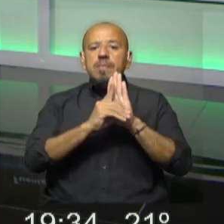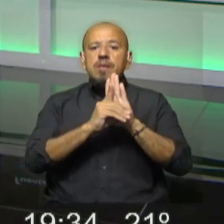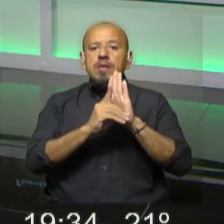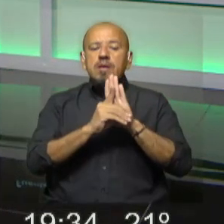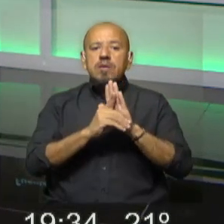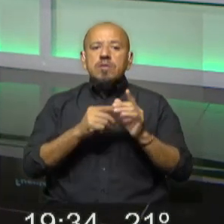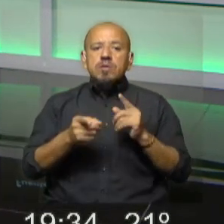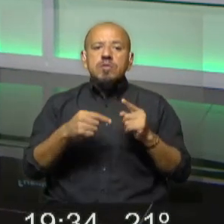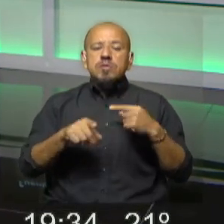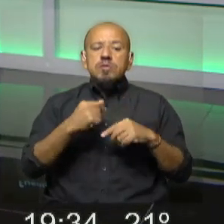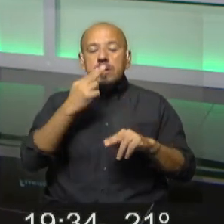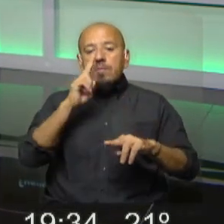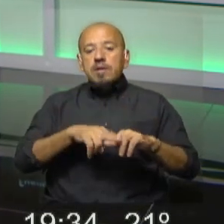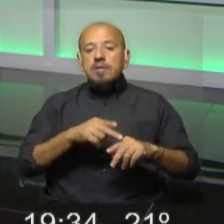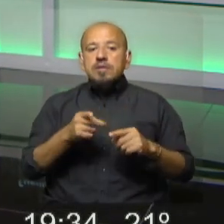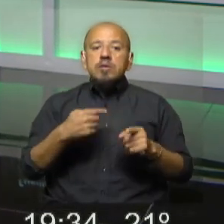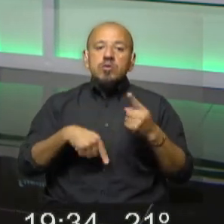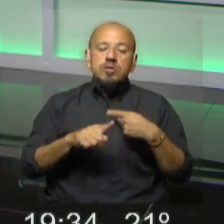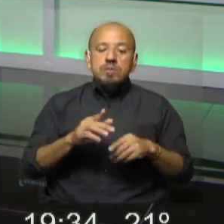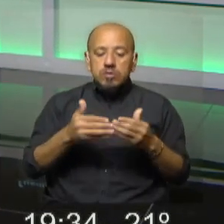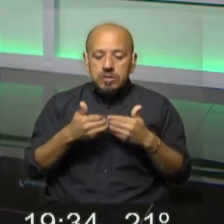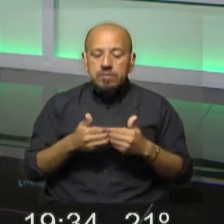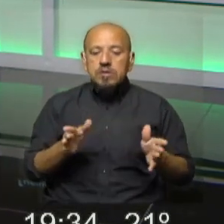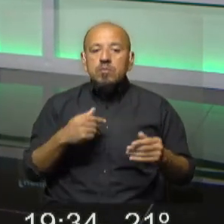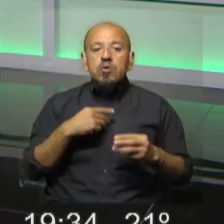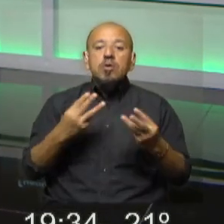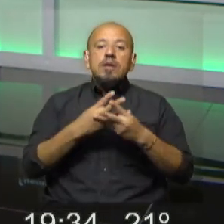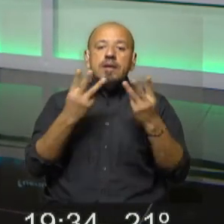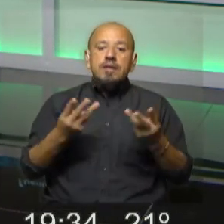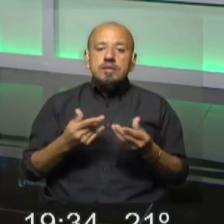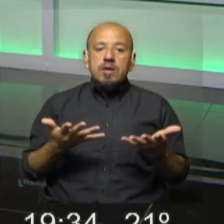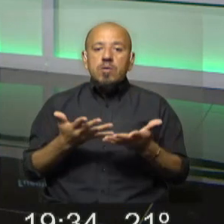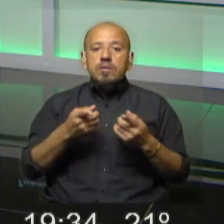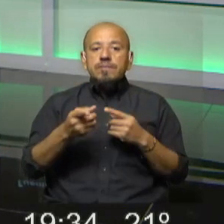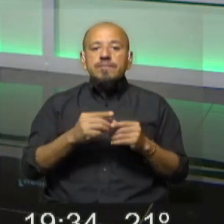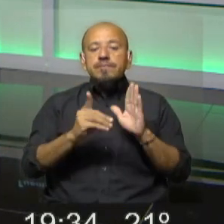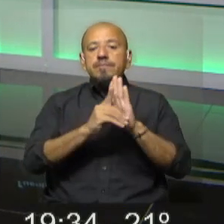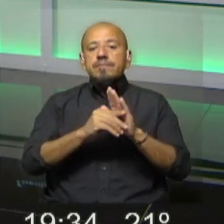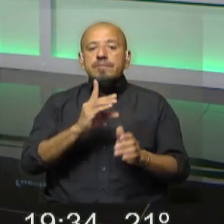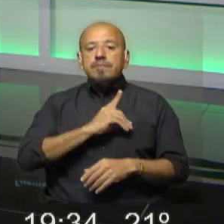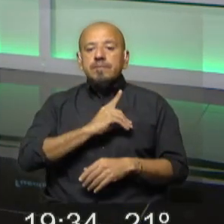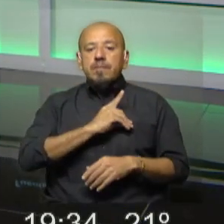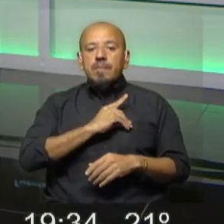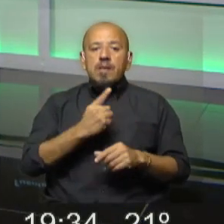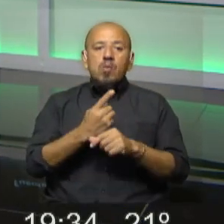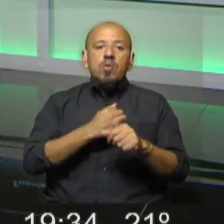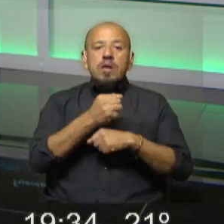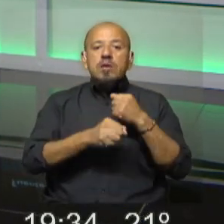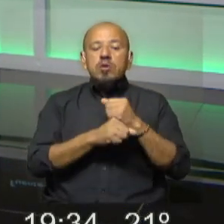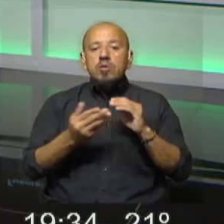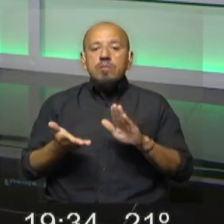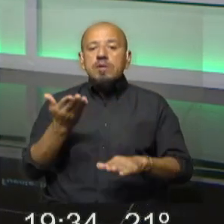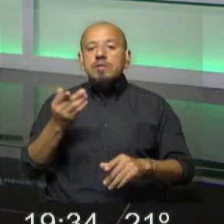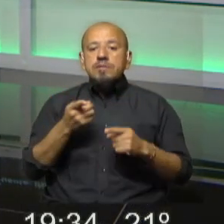INE el martes, este martes pasado. Así que vamos a empezar por lo más general, ahora que tenemos el dato de diciembre y tenemos un año más cerrado. Lo que estamos